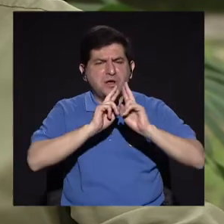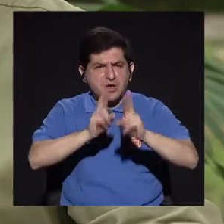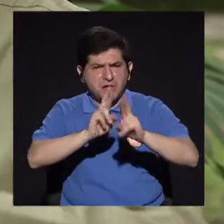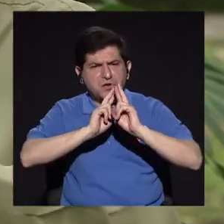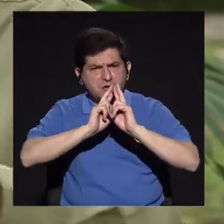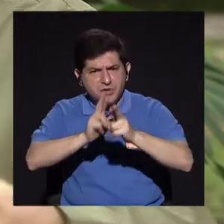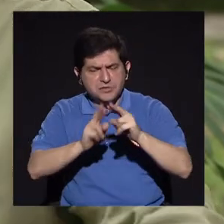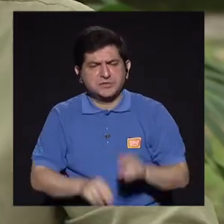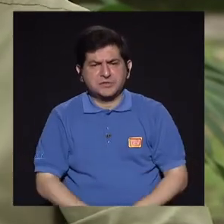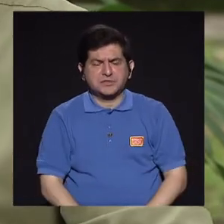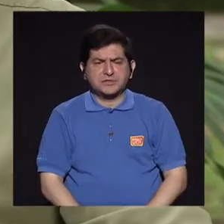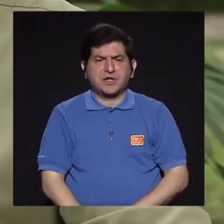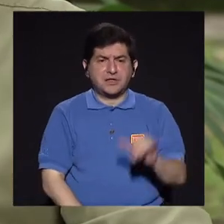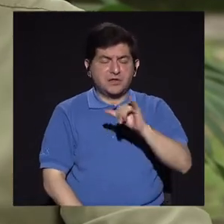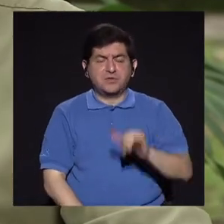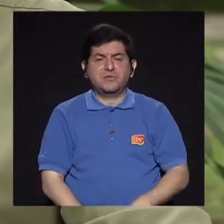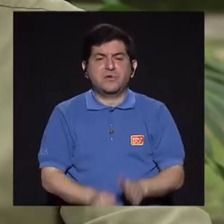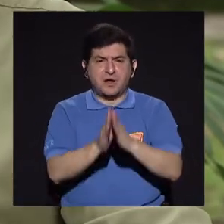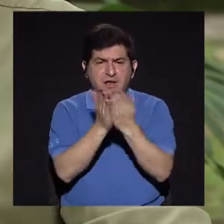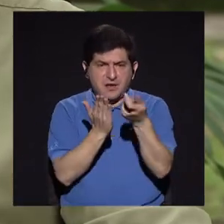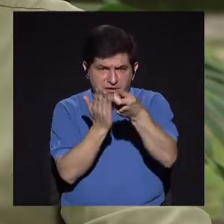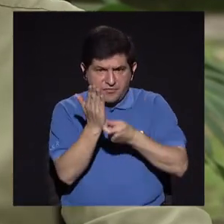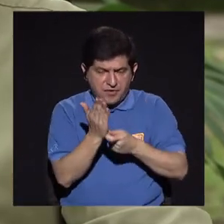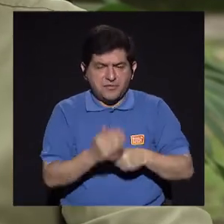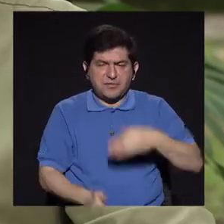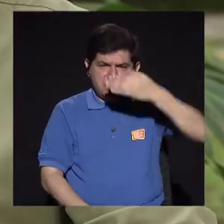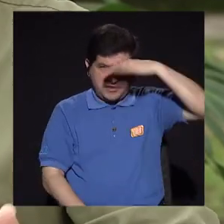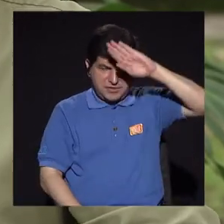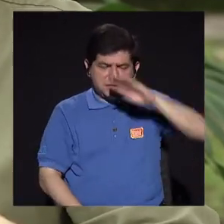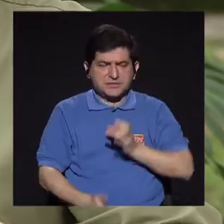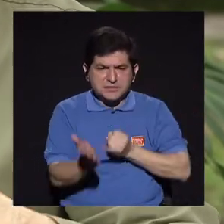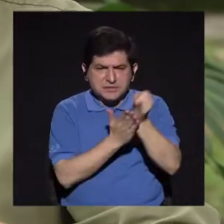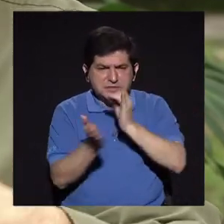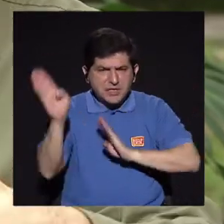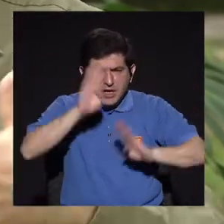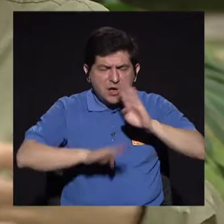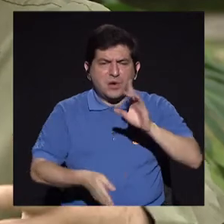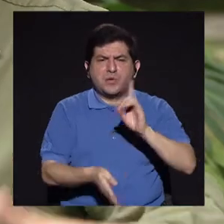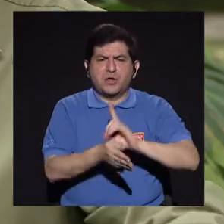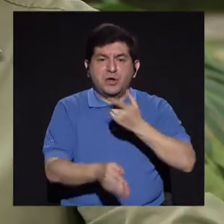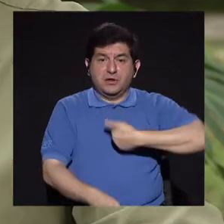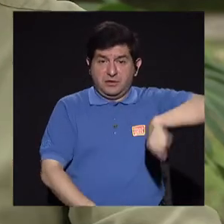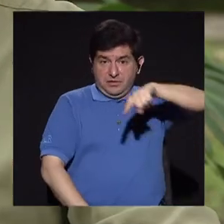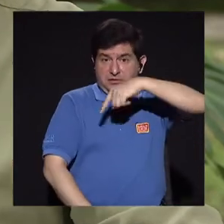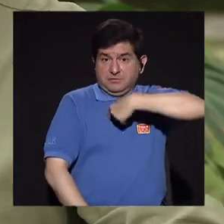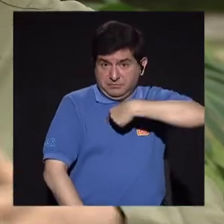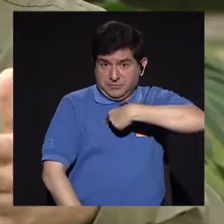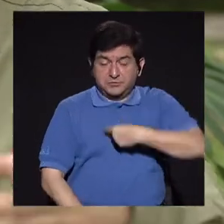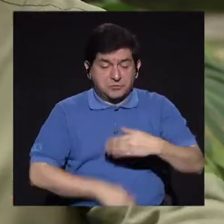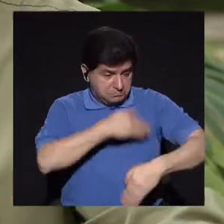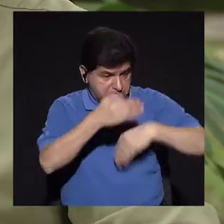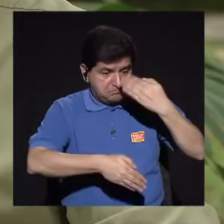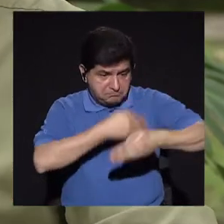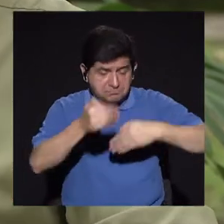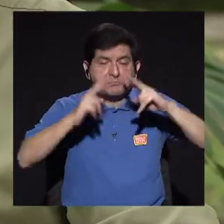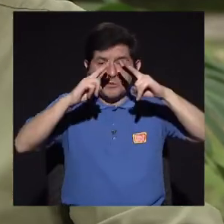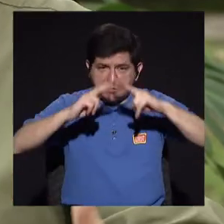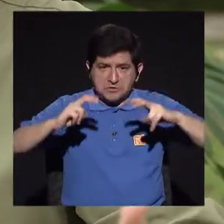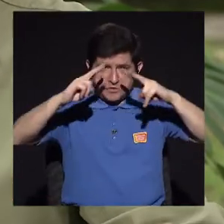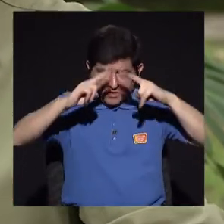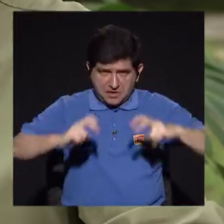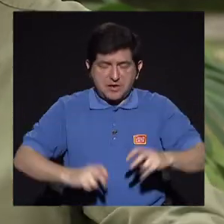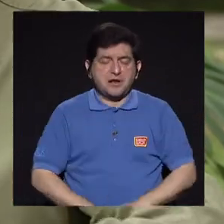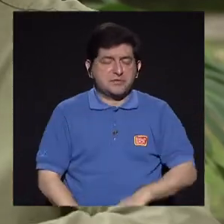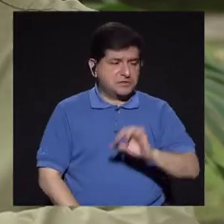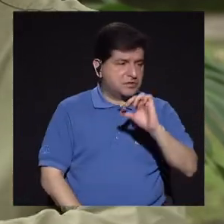resultados en la Revista Cubana de Investigaciones Biomédicas. O sea, nosotros nos sometemos a procesos de